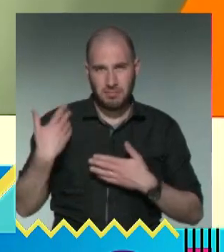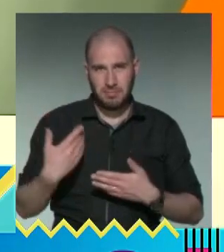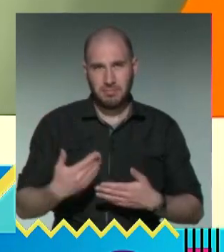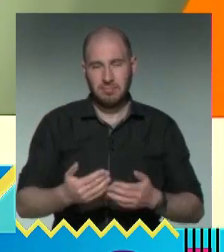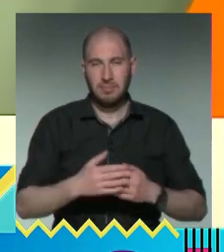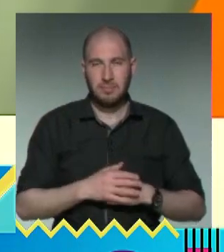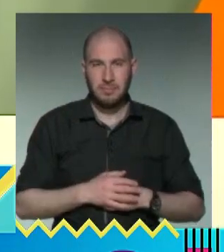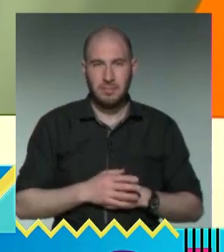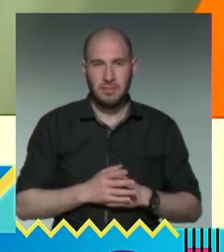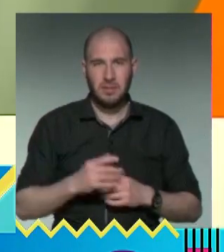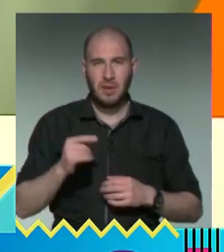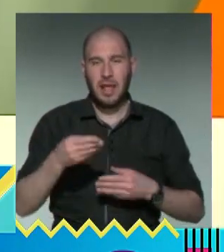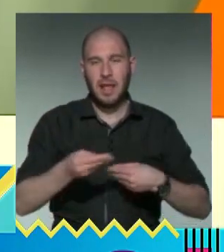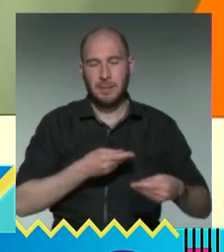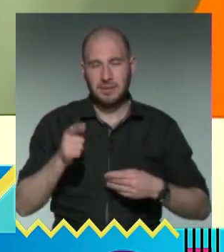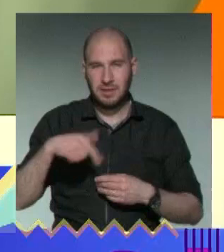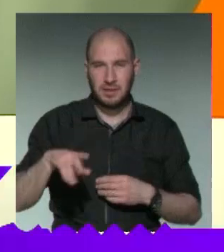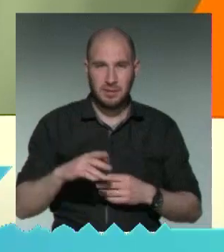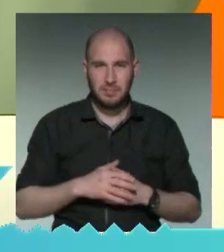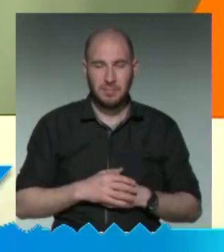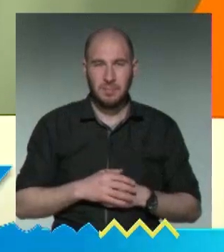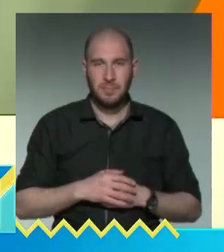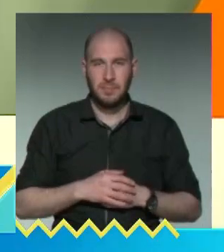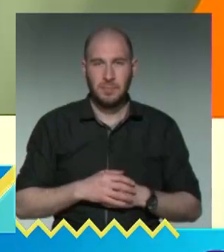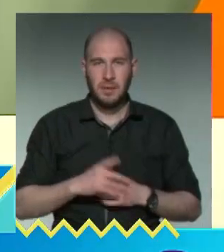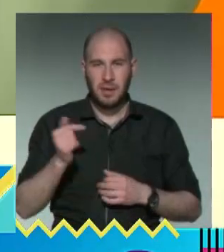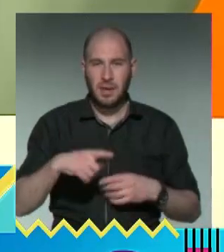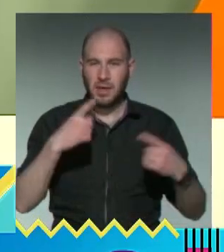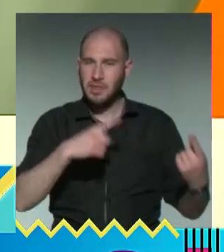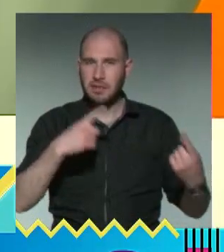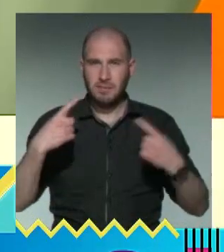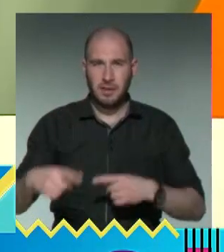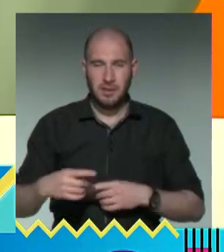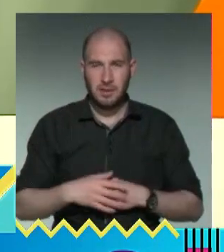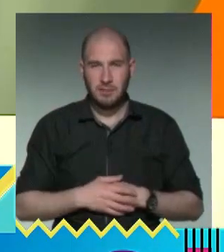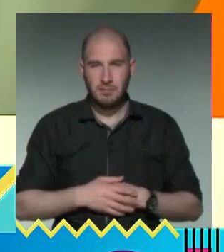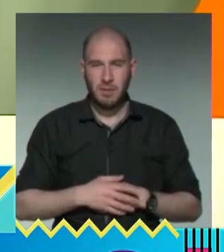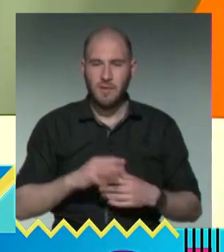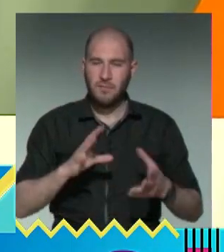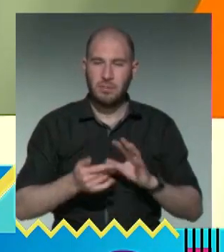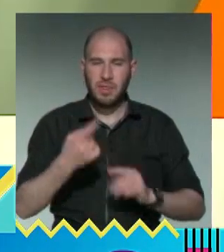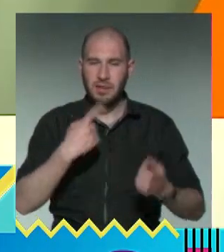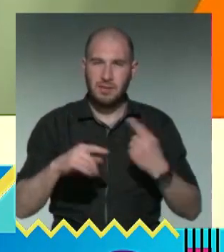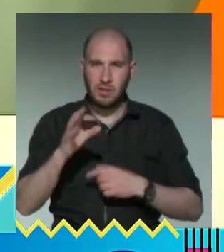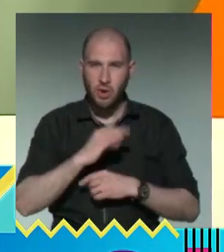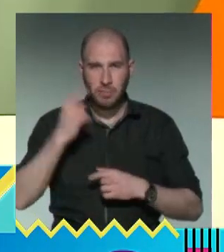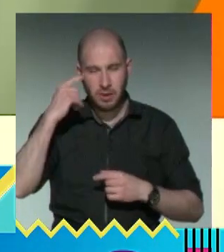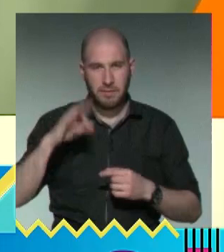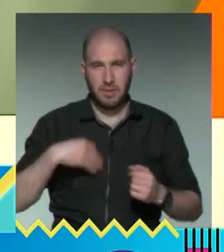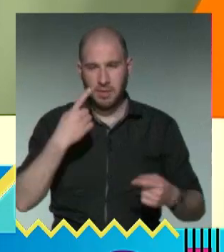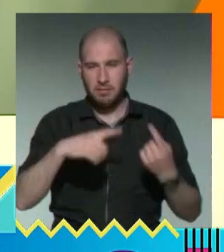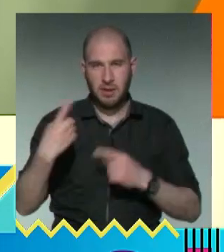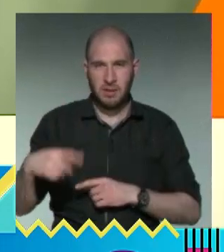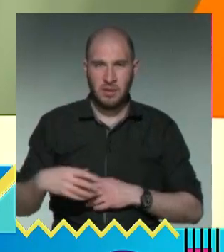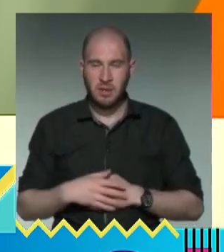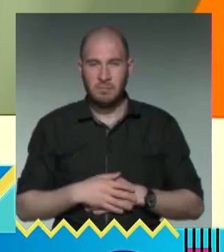transcurrir en el devenir de la empresa, hemos visto bastante diferentes formas de ver, ¿no? De ver la vida, y la